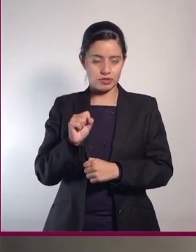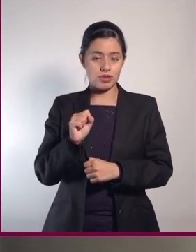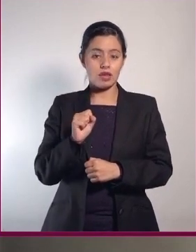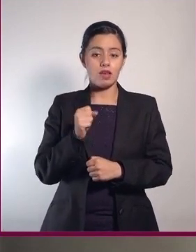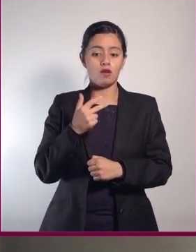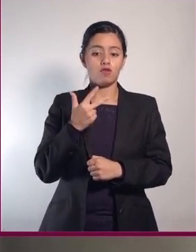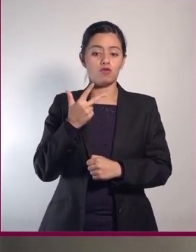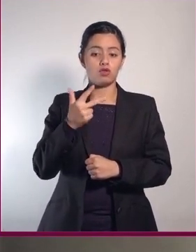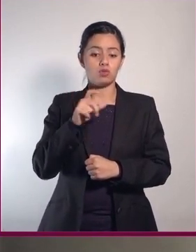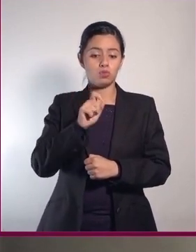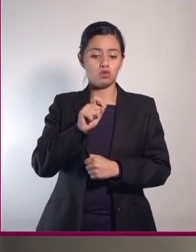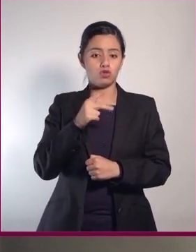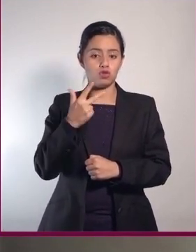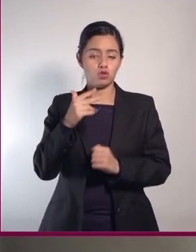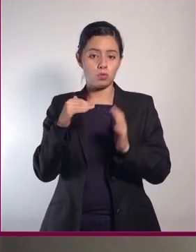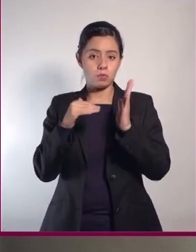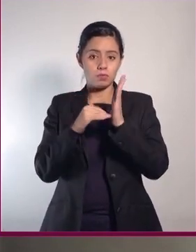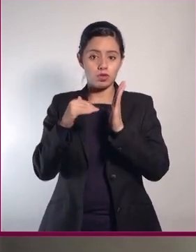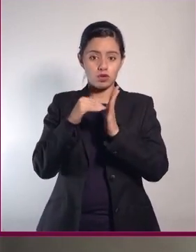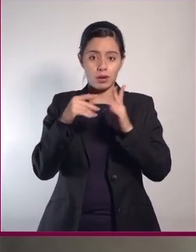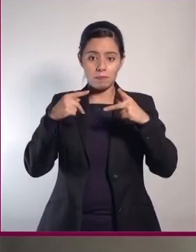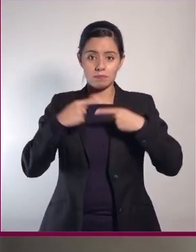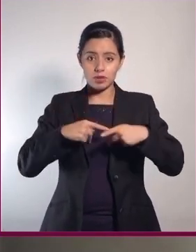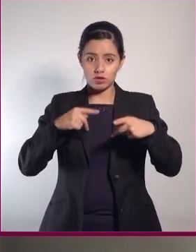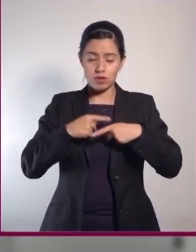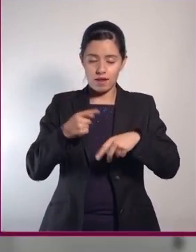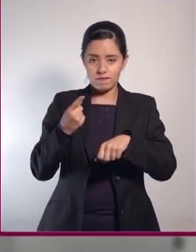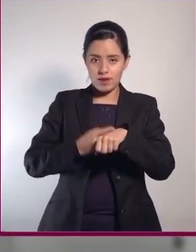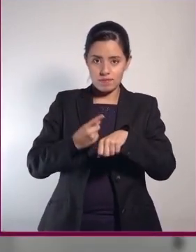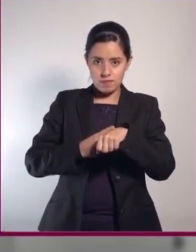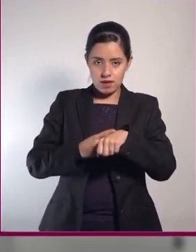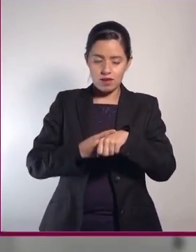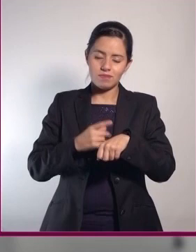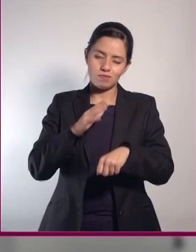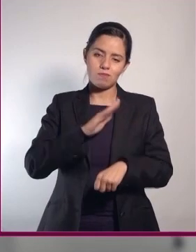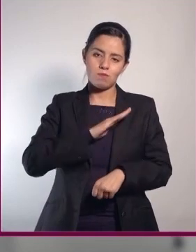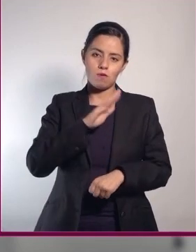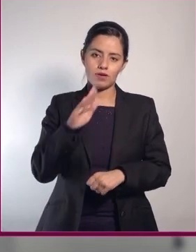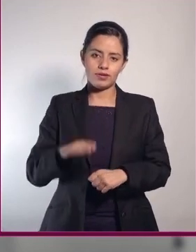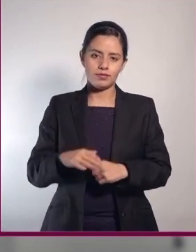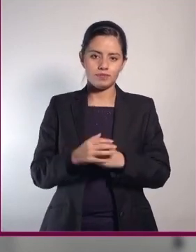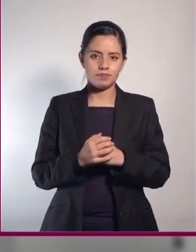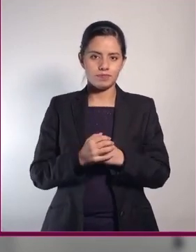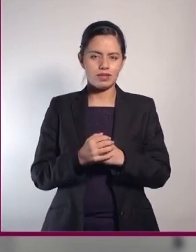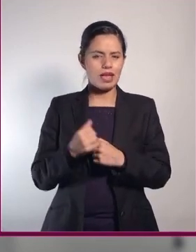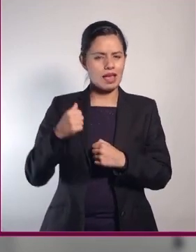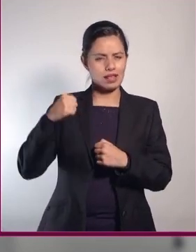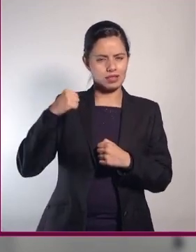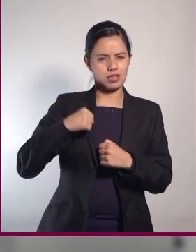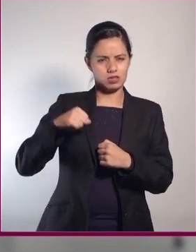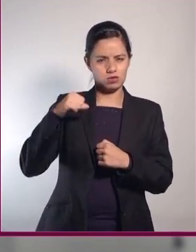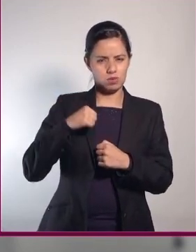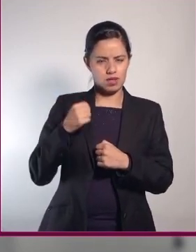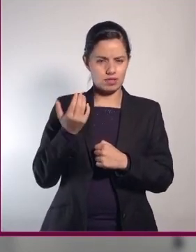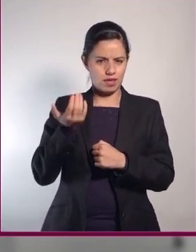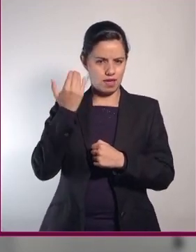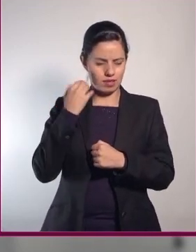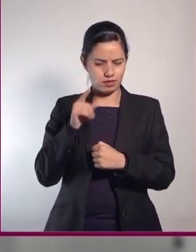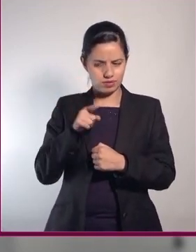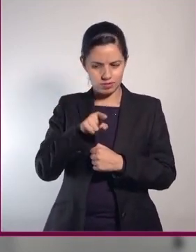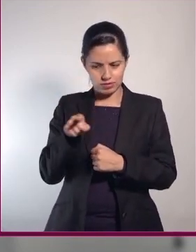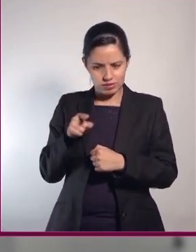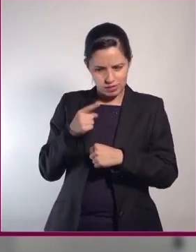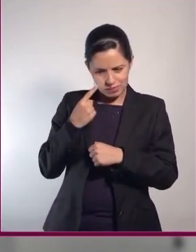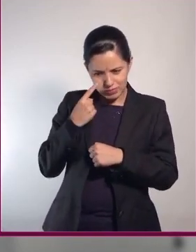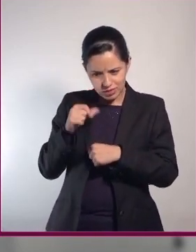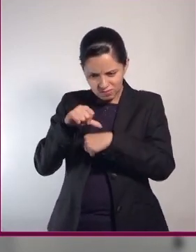de 8.8 millones de personas en el mundo. Desde la época medieval se buscaban soluciones. Los